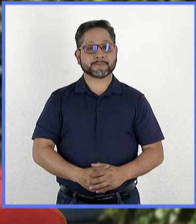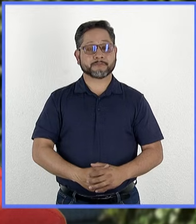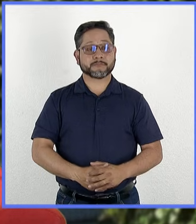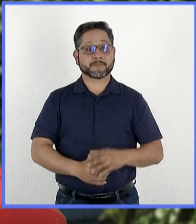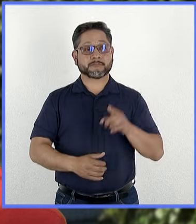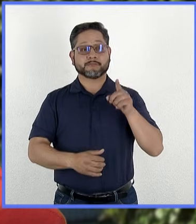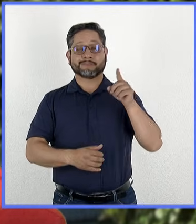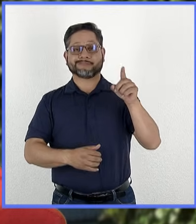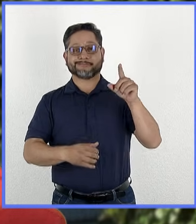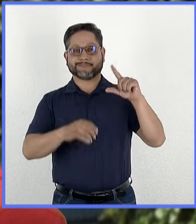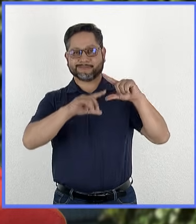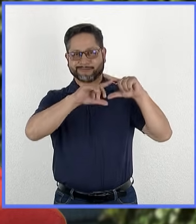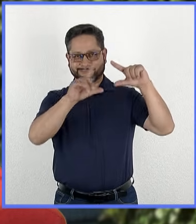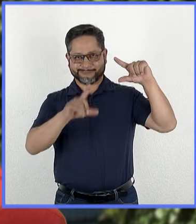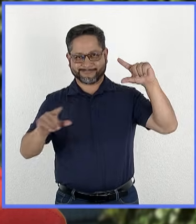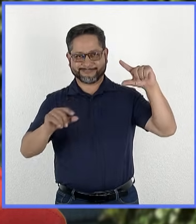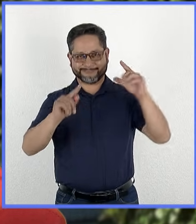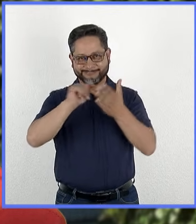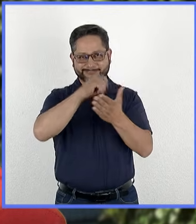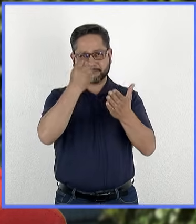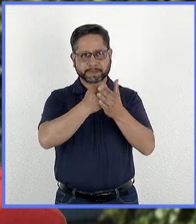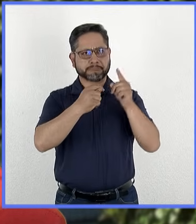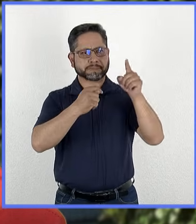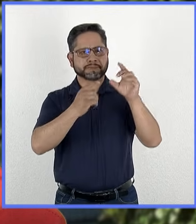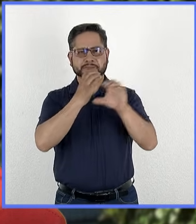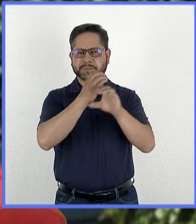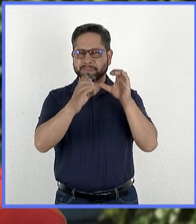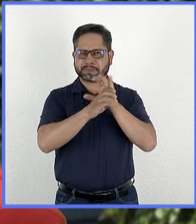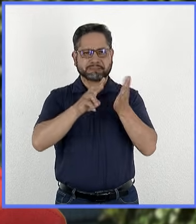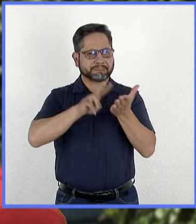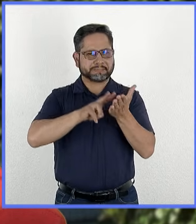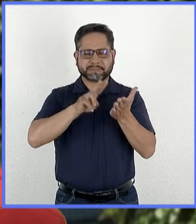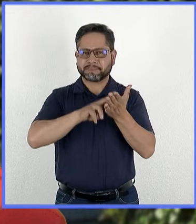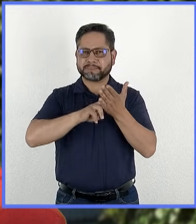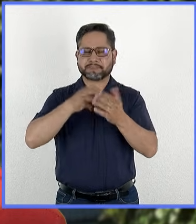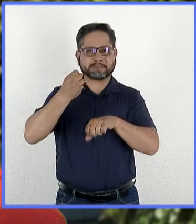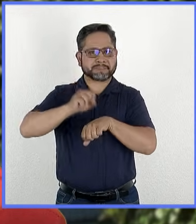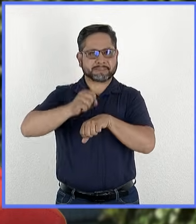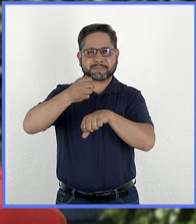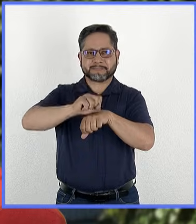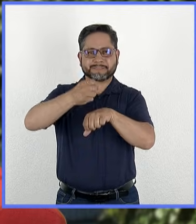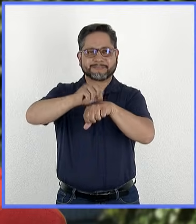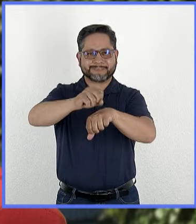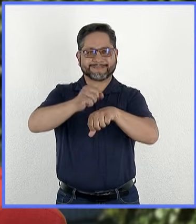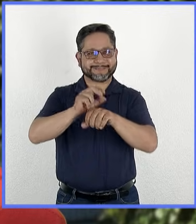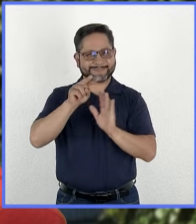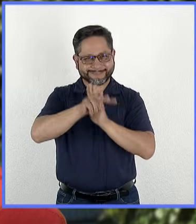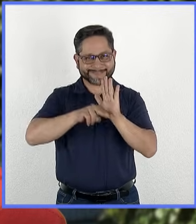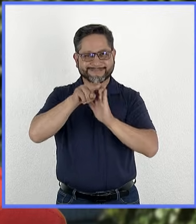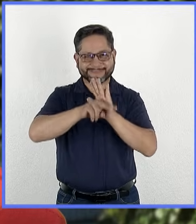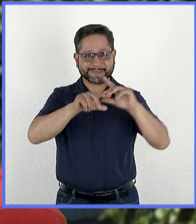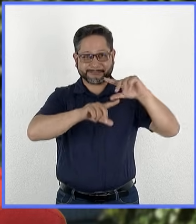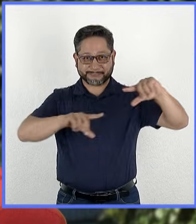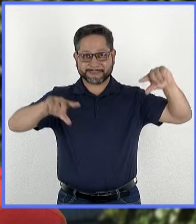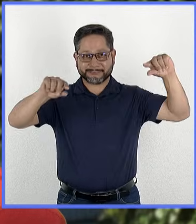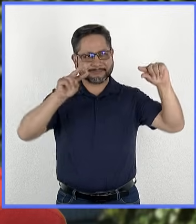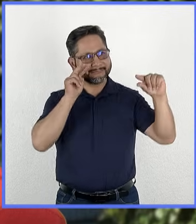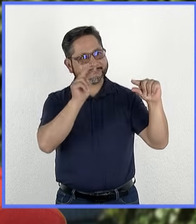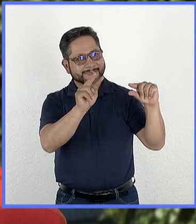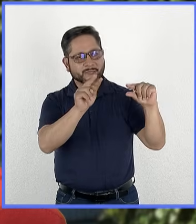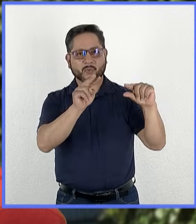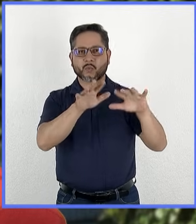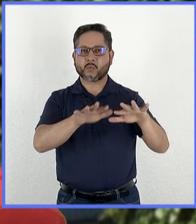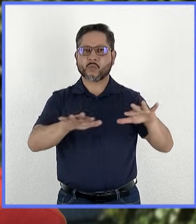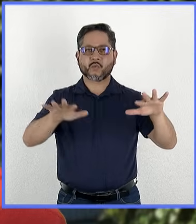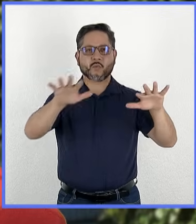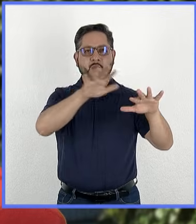Tamaulipas es rico en tesoros naturales que hemos ido descubriendo semana a semana gracias a nuestro Golfo de México. Y en la siguiente entrega nos lleva a